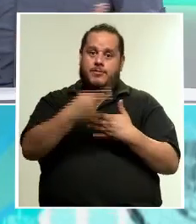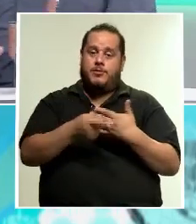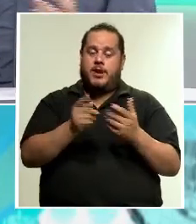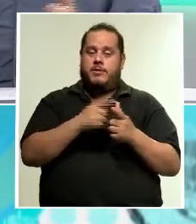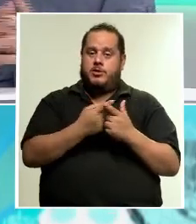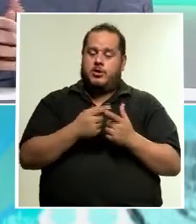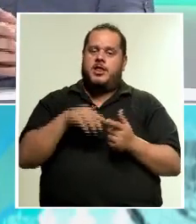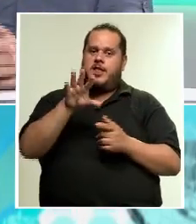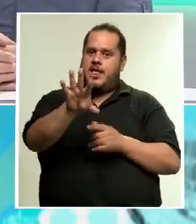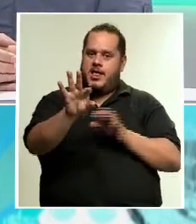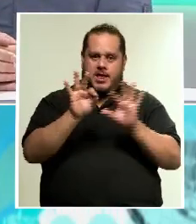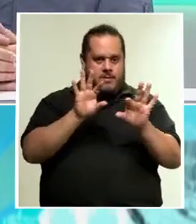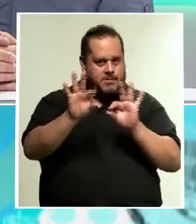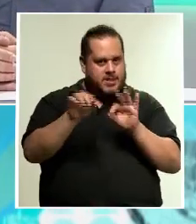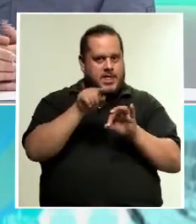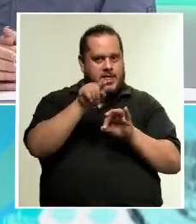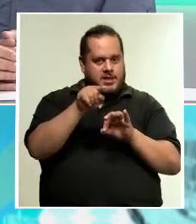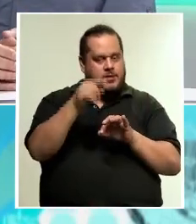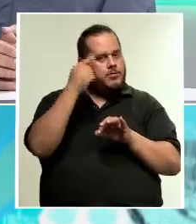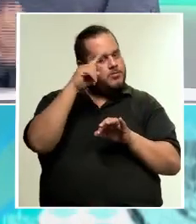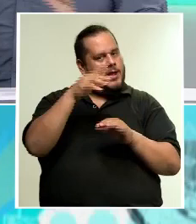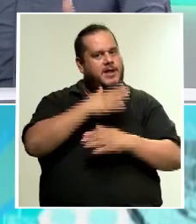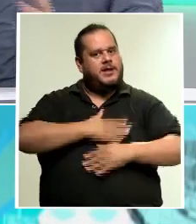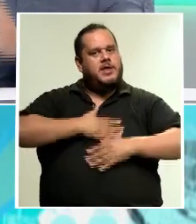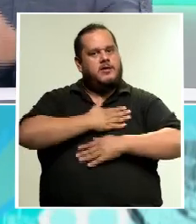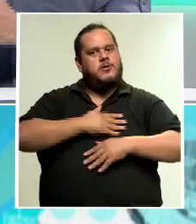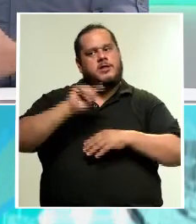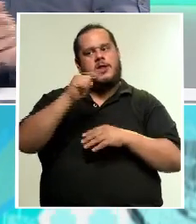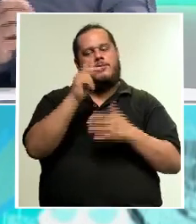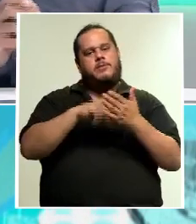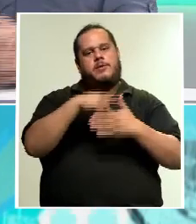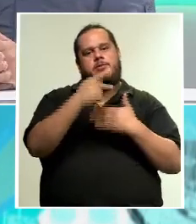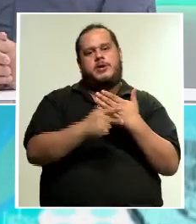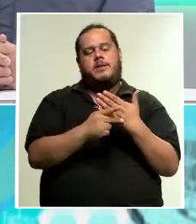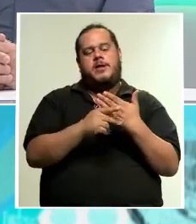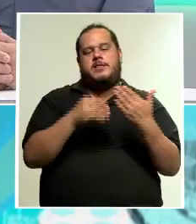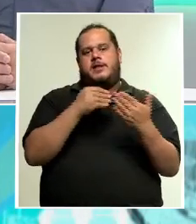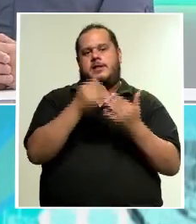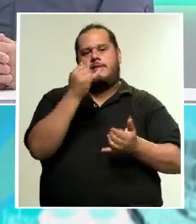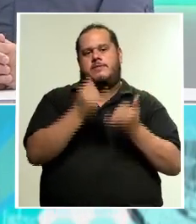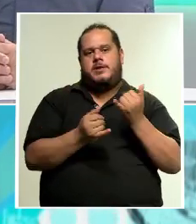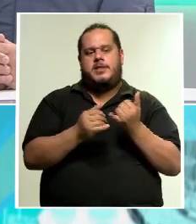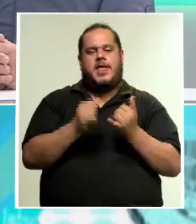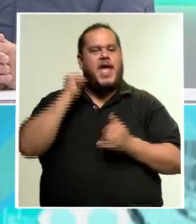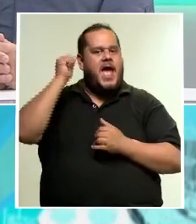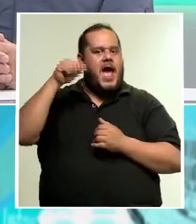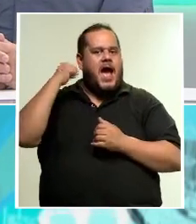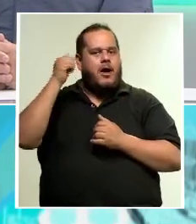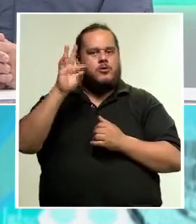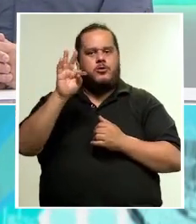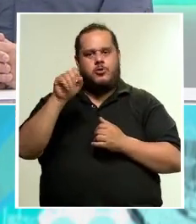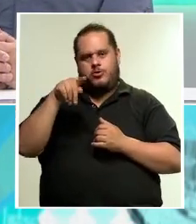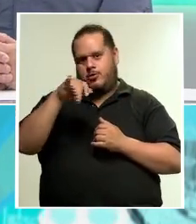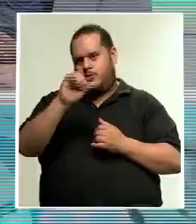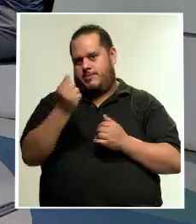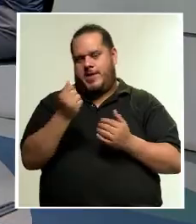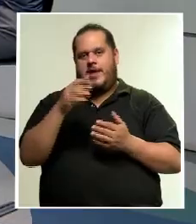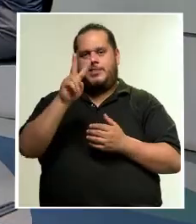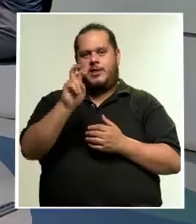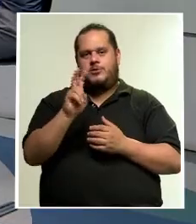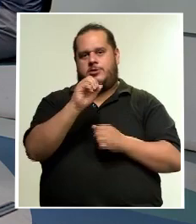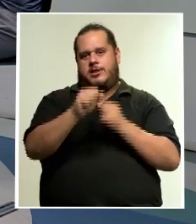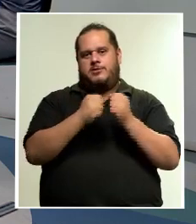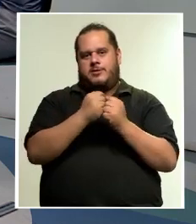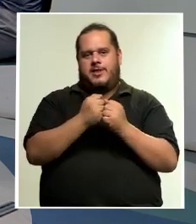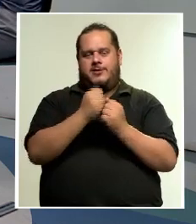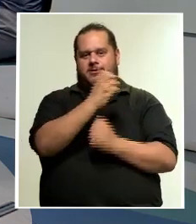que invitadísimas a disfrutar de este primer programa de las semifinales de Audiotopía Bicentenario. Randall, muchísimas gracias, muy buenas